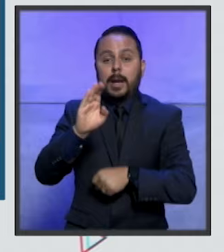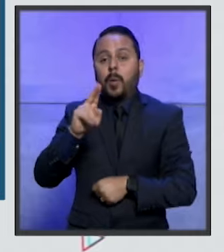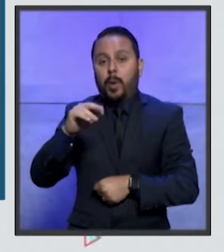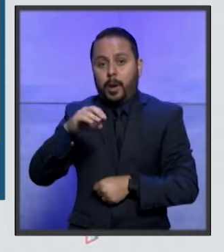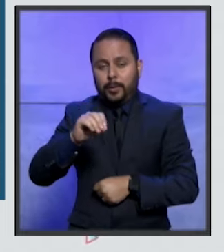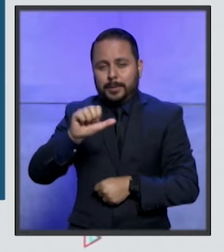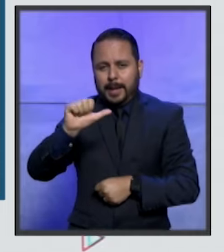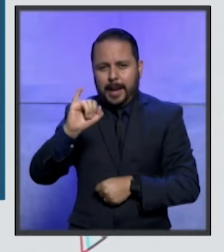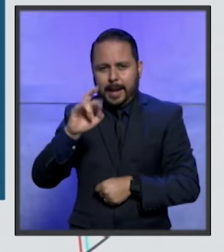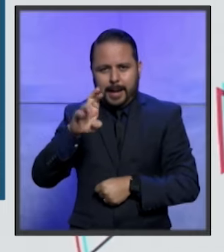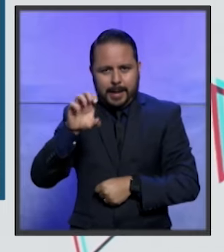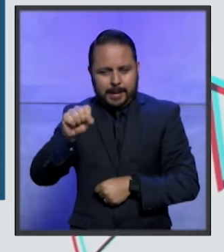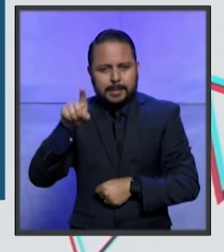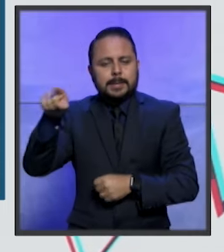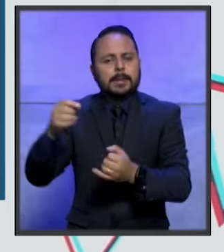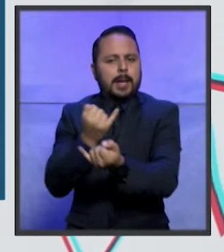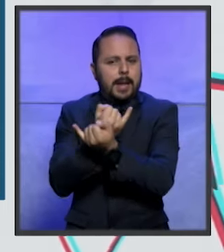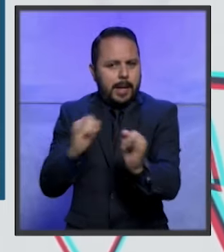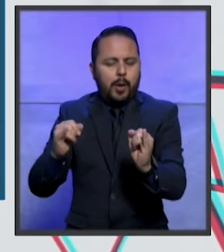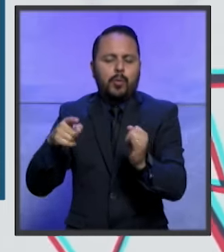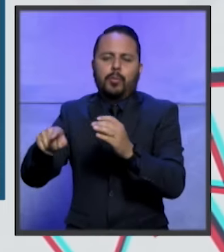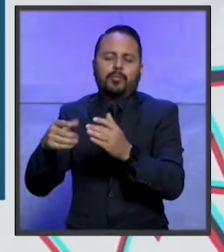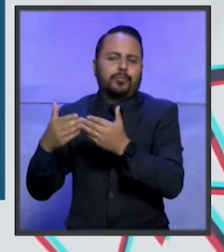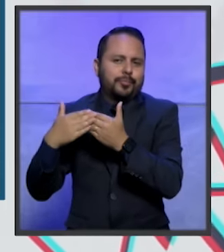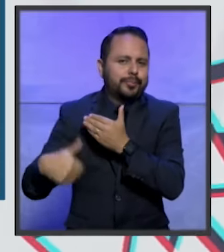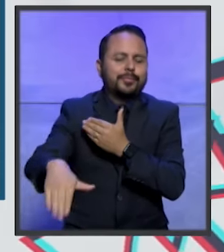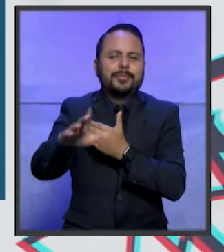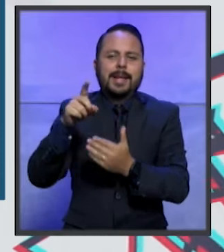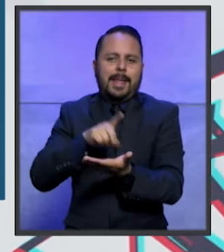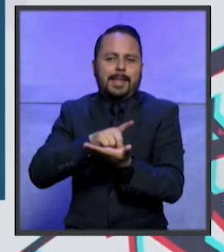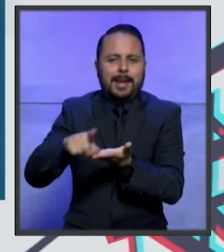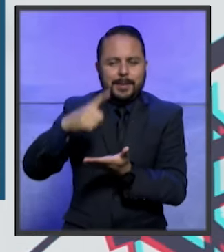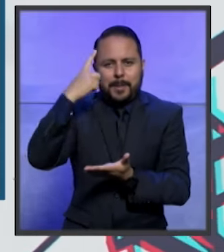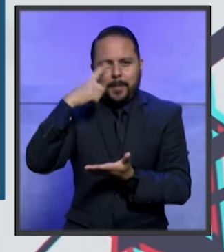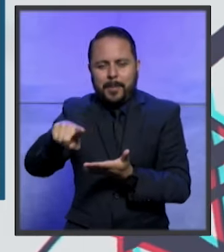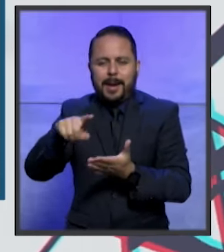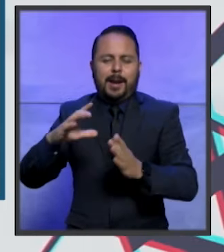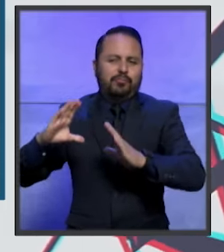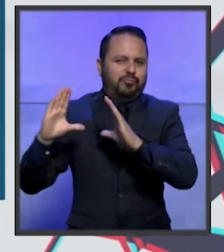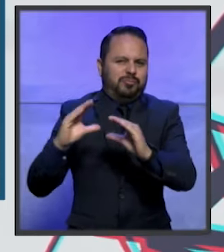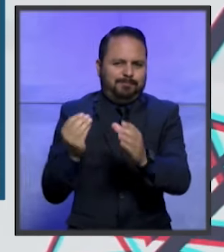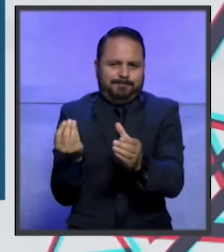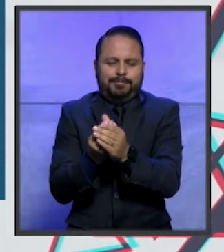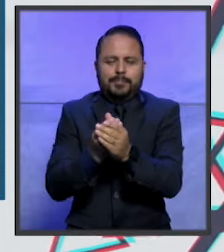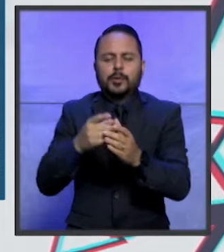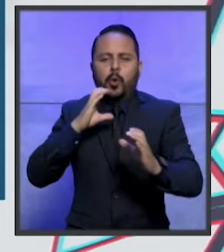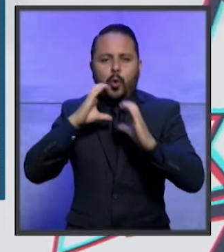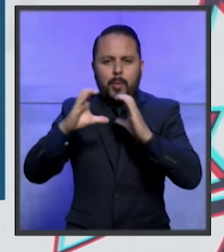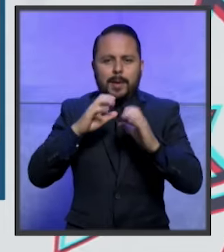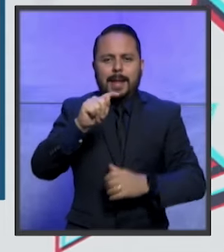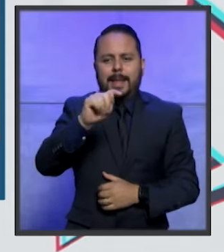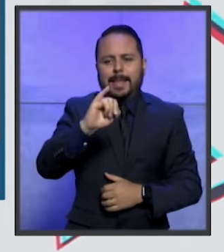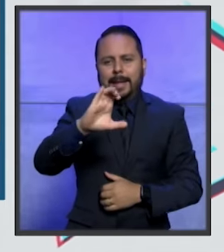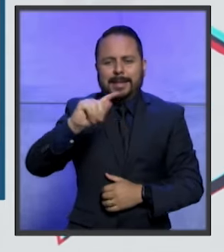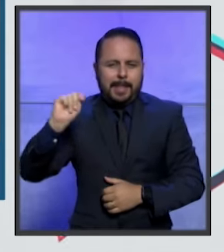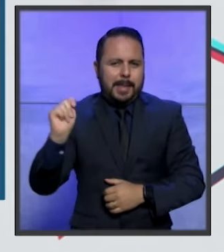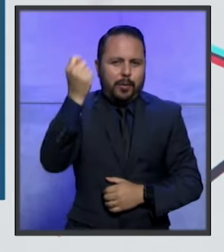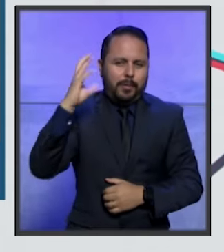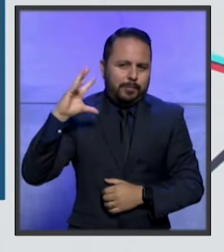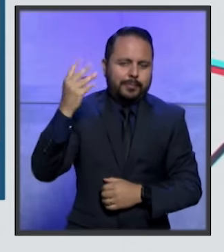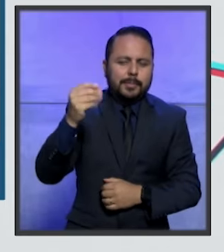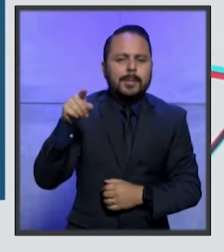Aires inauguró la masterc derecho y tecnologías de la comun TIC en las